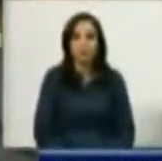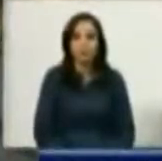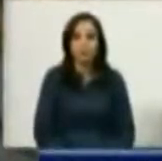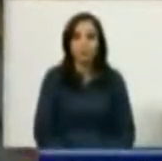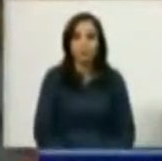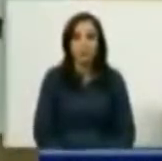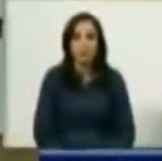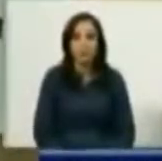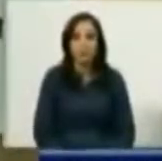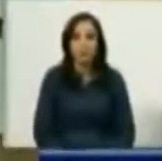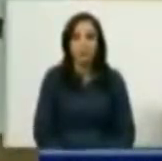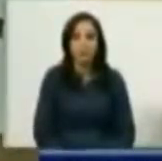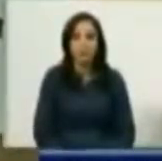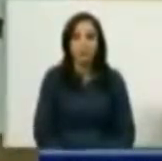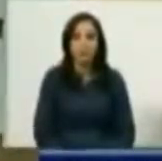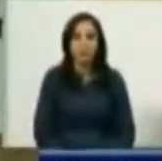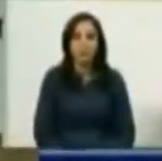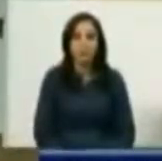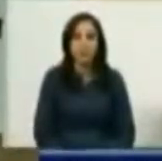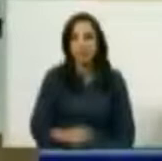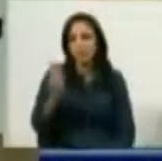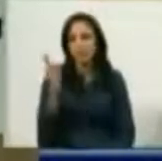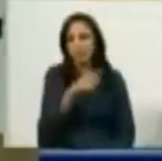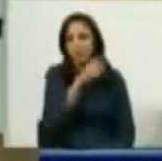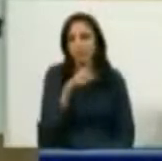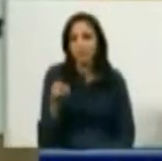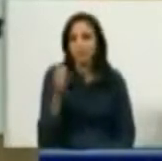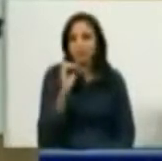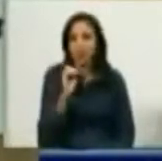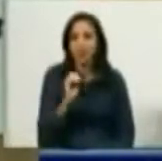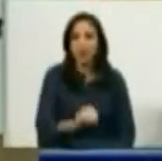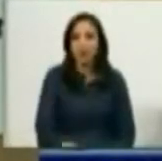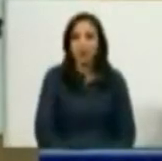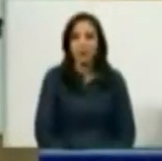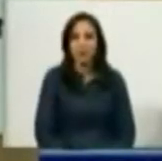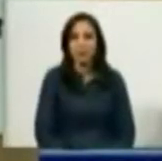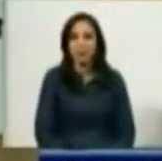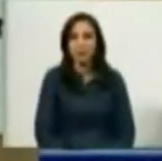Carlos Ortega no Este es un cobarde vale luches